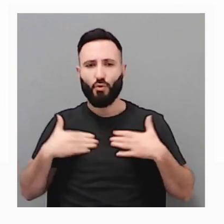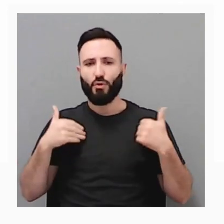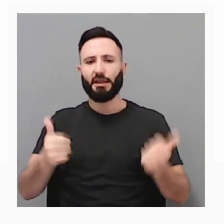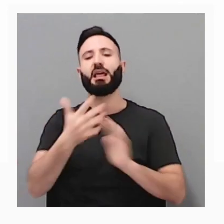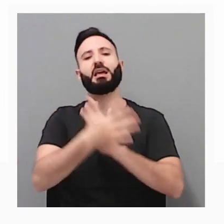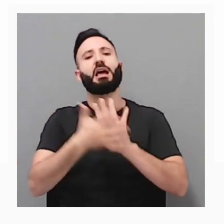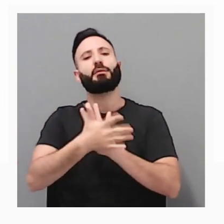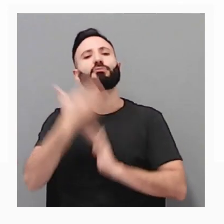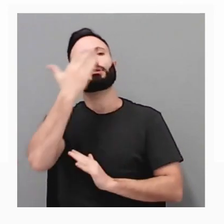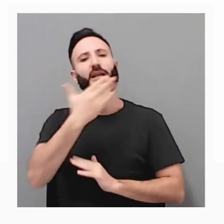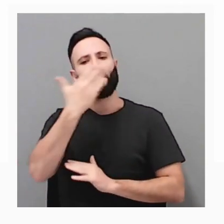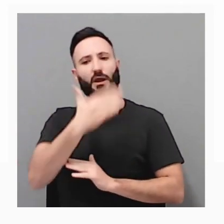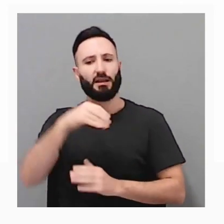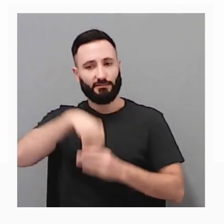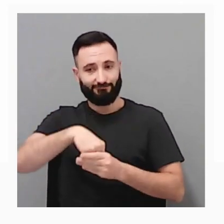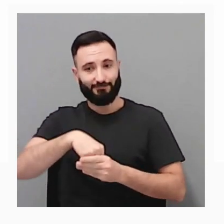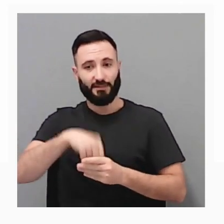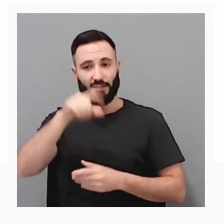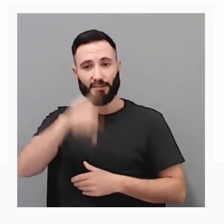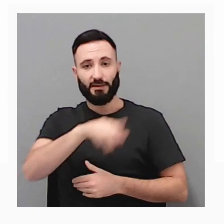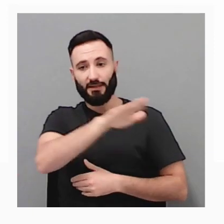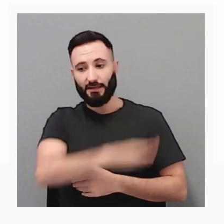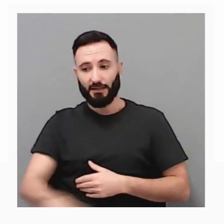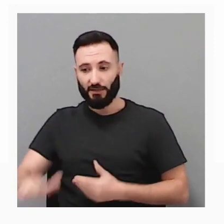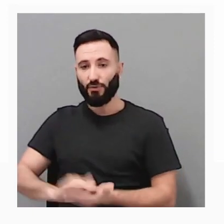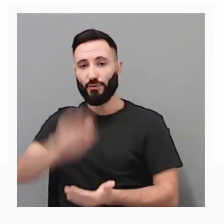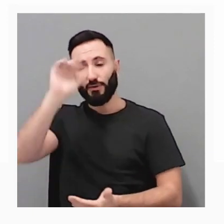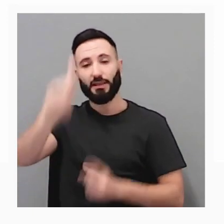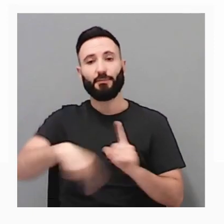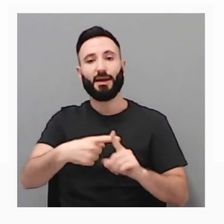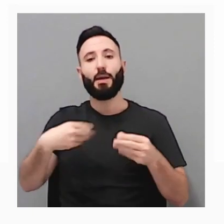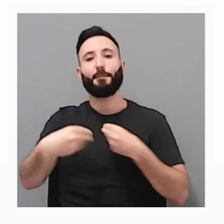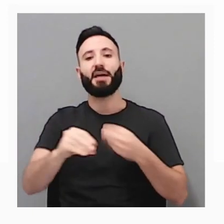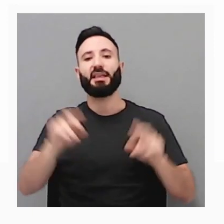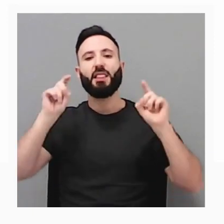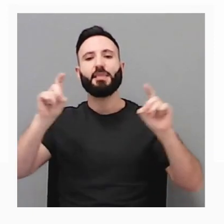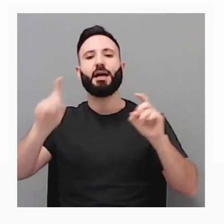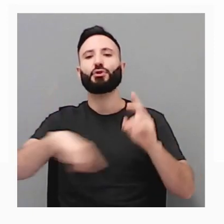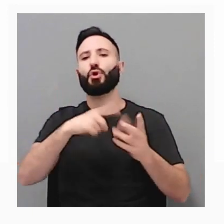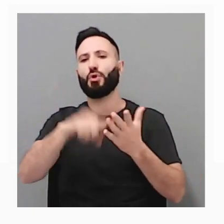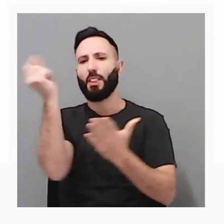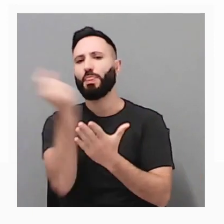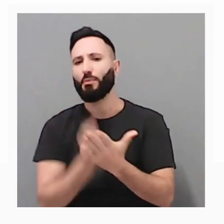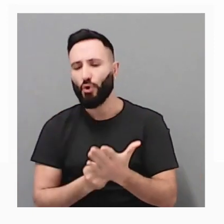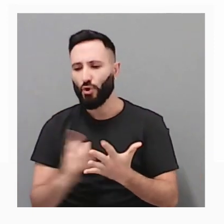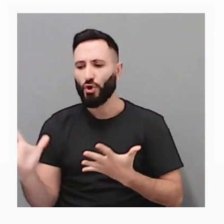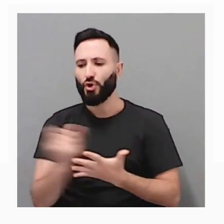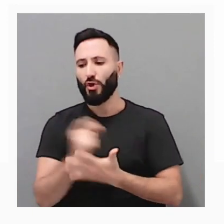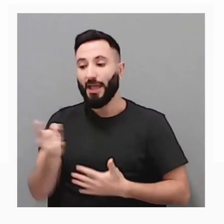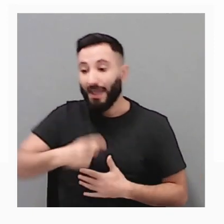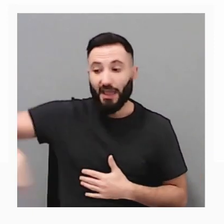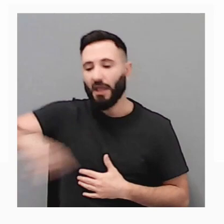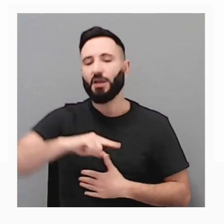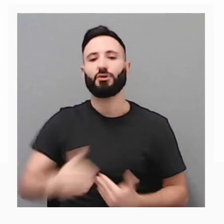cuando elegimos libros, películas para los materiales didácticos, dibujos, ¿no? Que ellos sean inclusivos, que representen